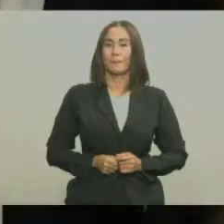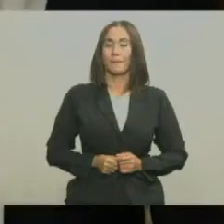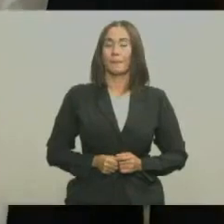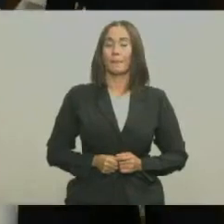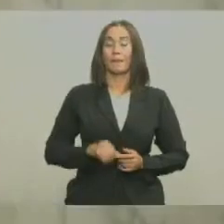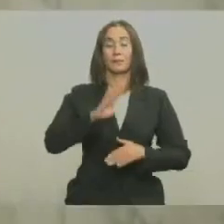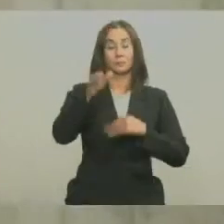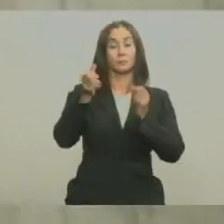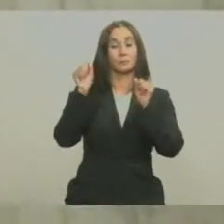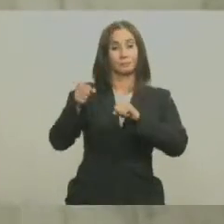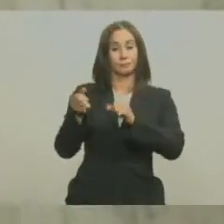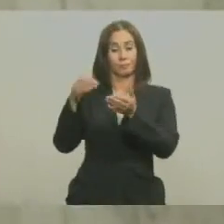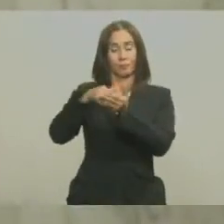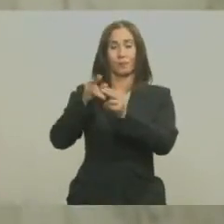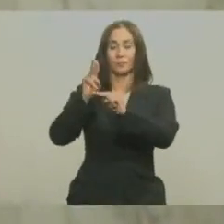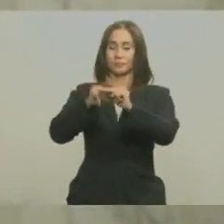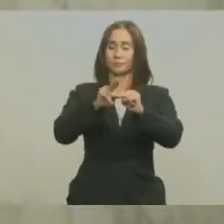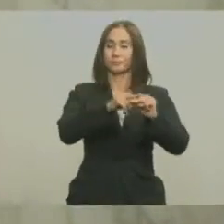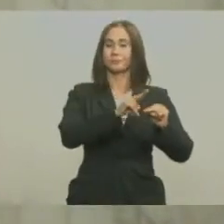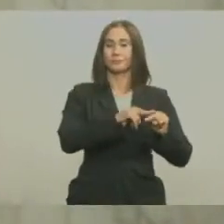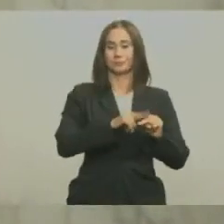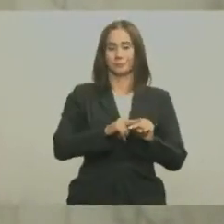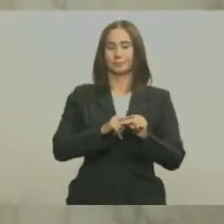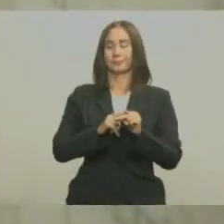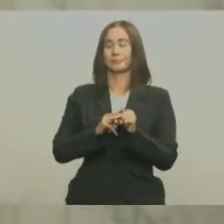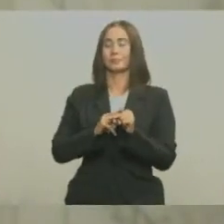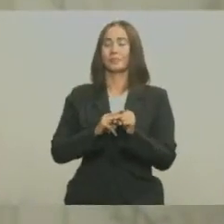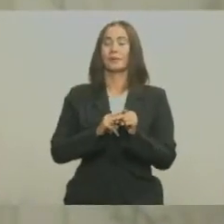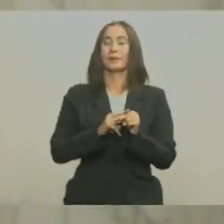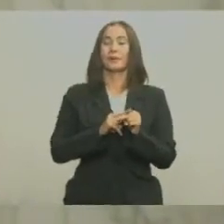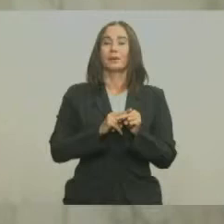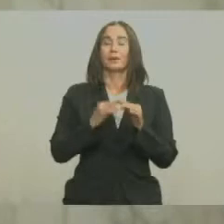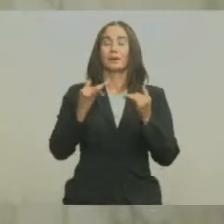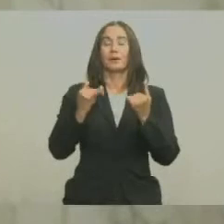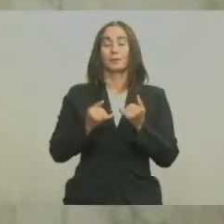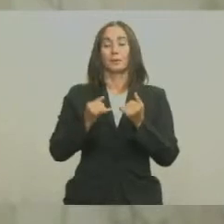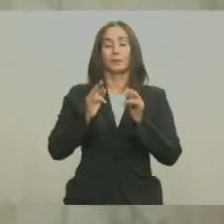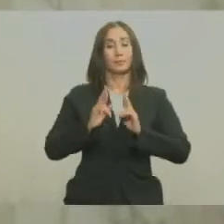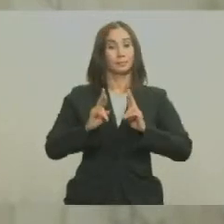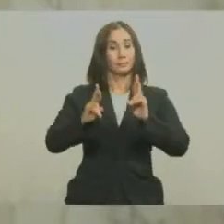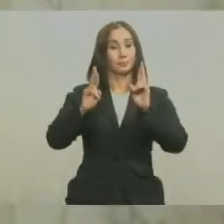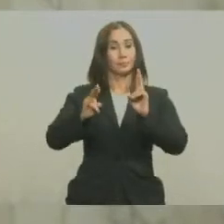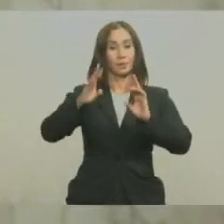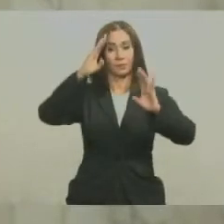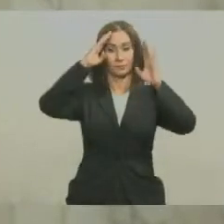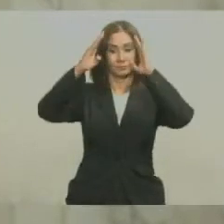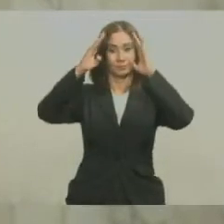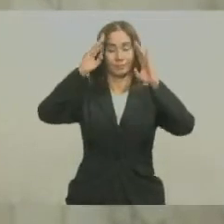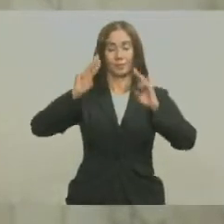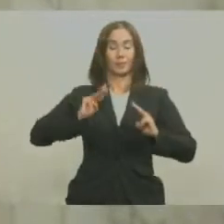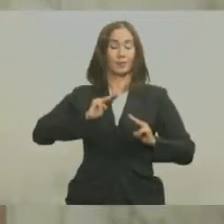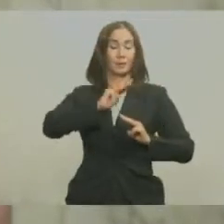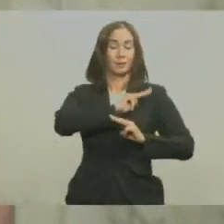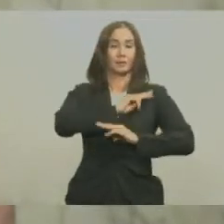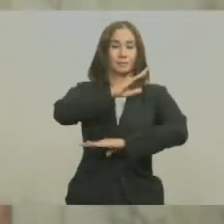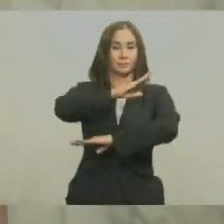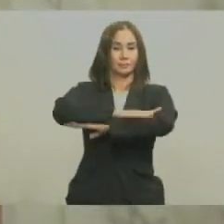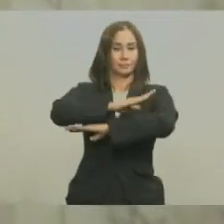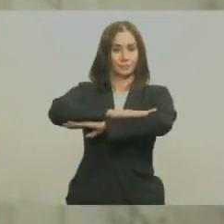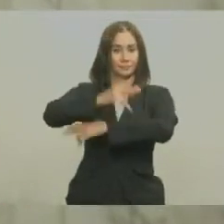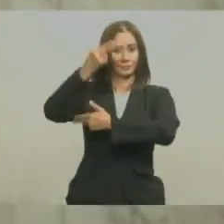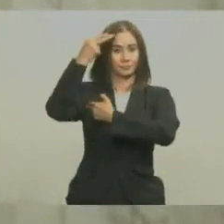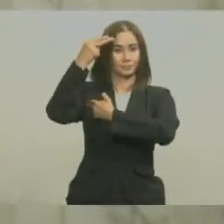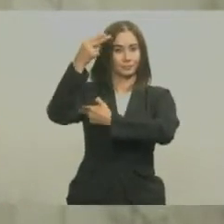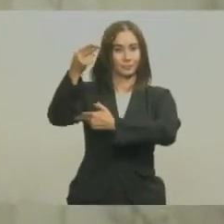Podemos acomodarnos nuevamente en nuestros asientos. Procedemos inmediatamente a saludar a los miembros de nuestra mesa de